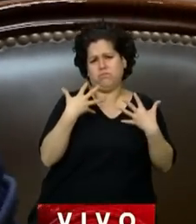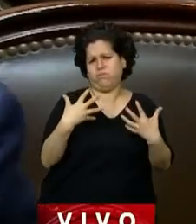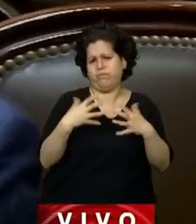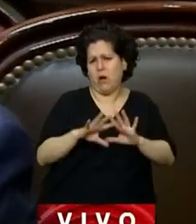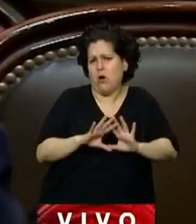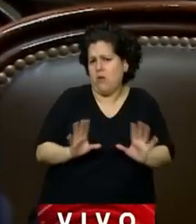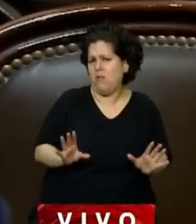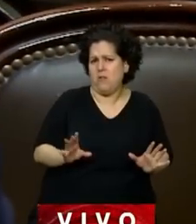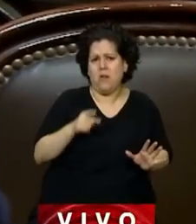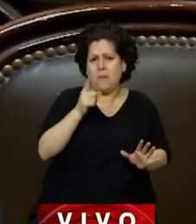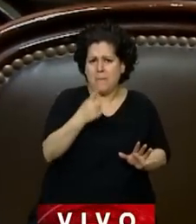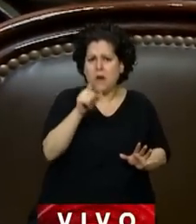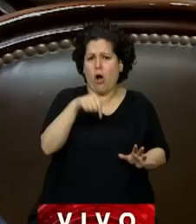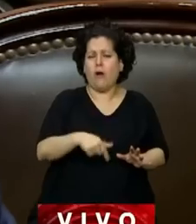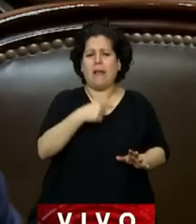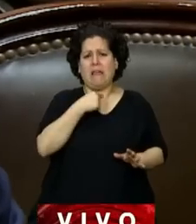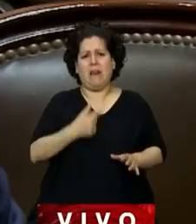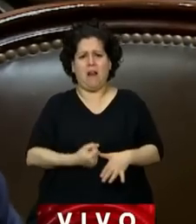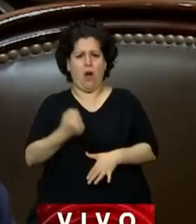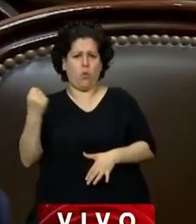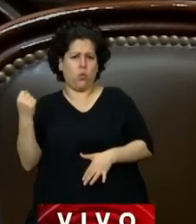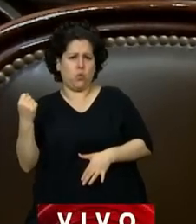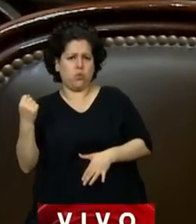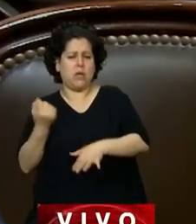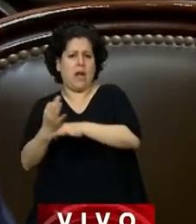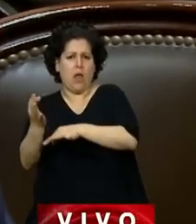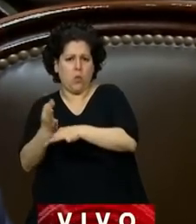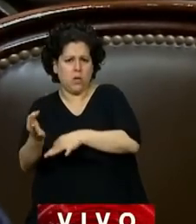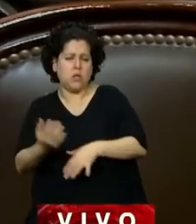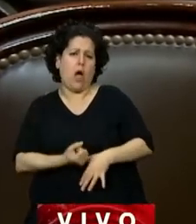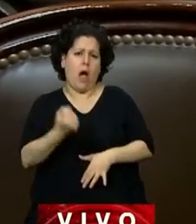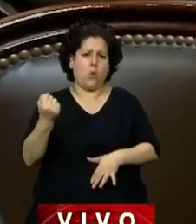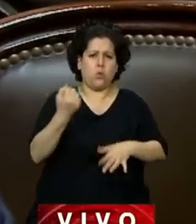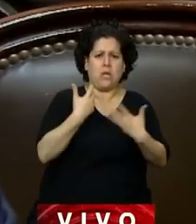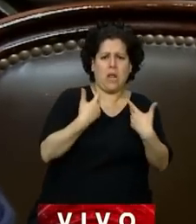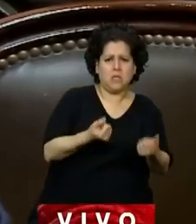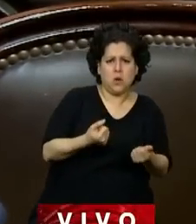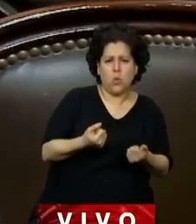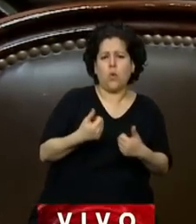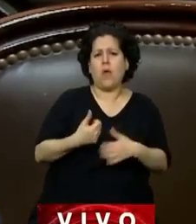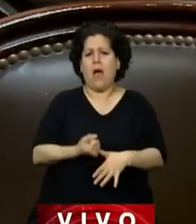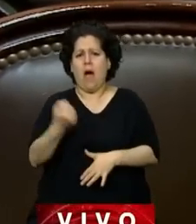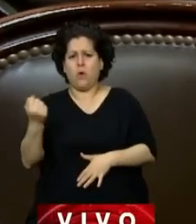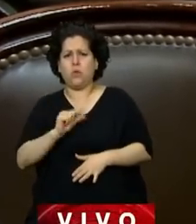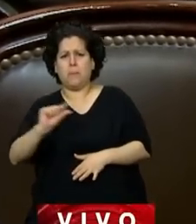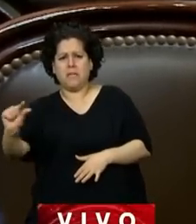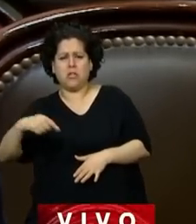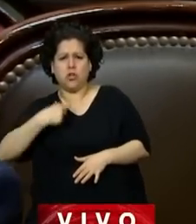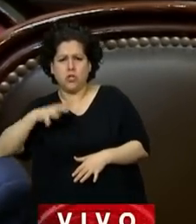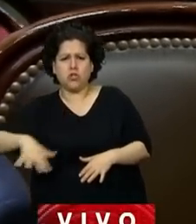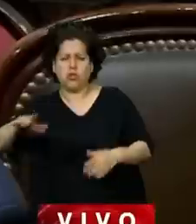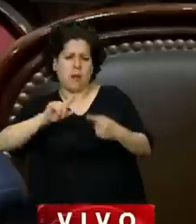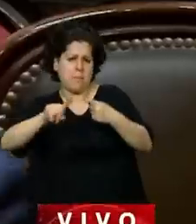sin embargo practican un feroz ajuste en la educación, en la salud, en las prestaciones sociales.